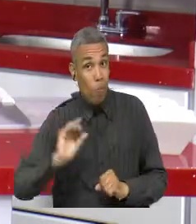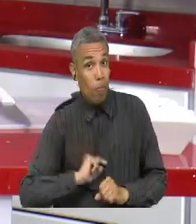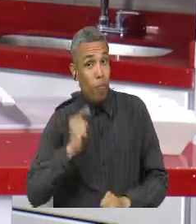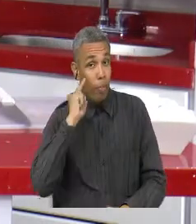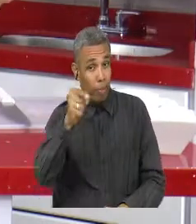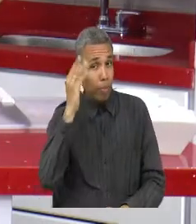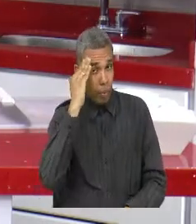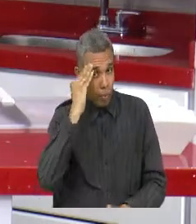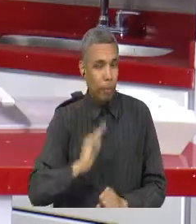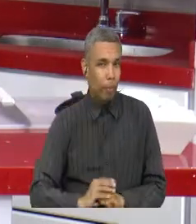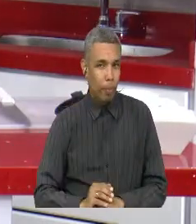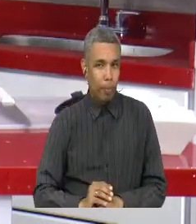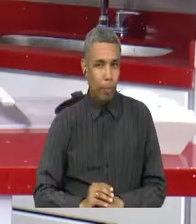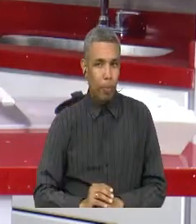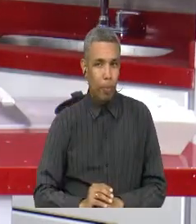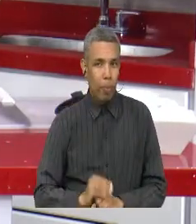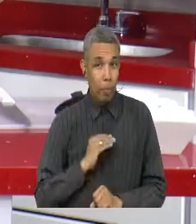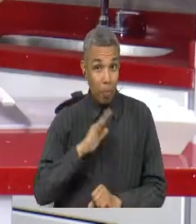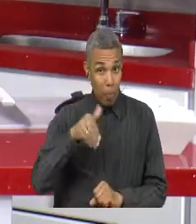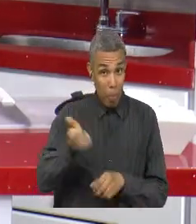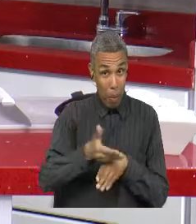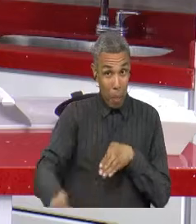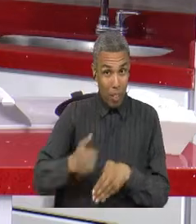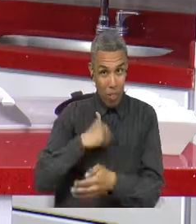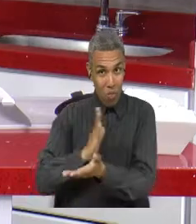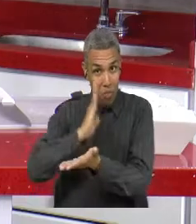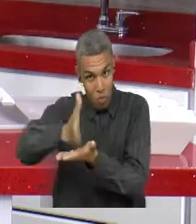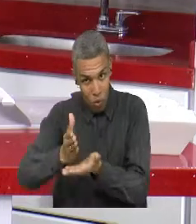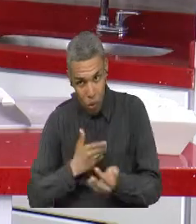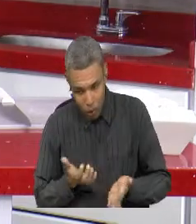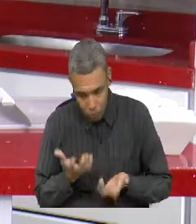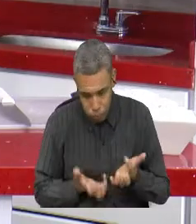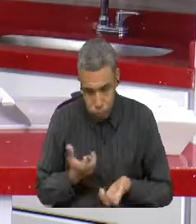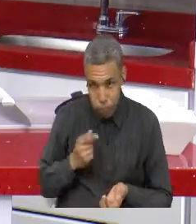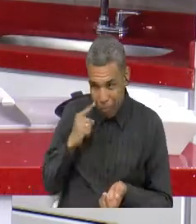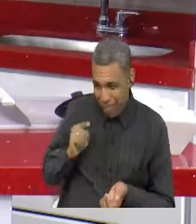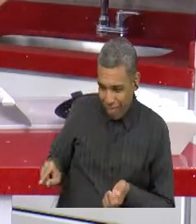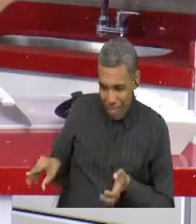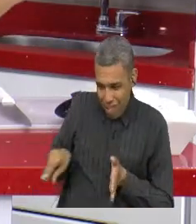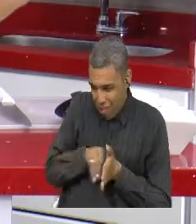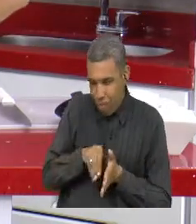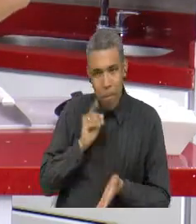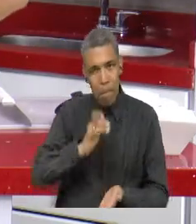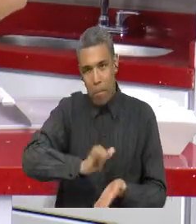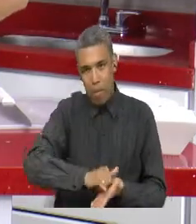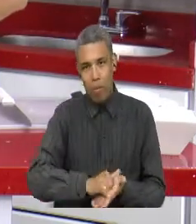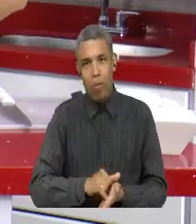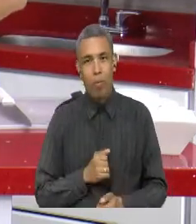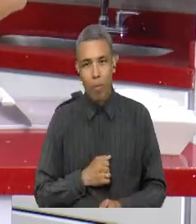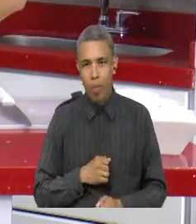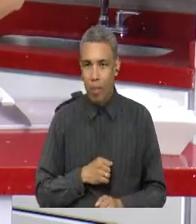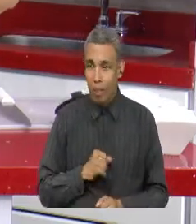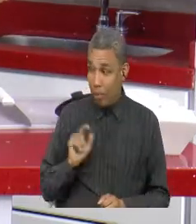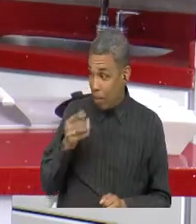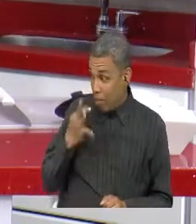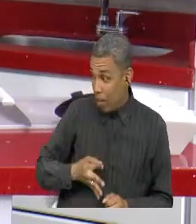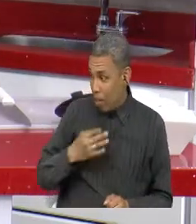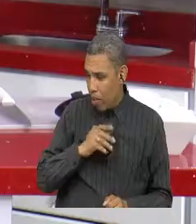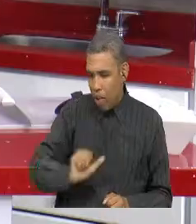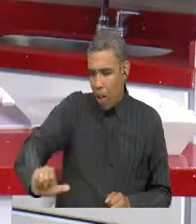núcleo de primera plana, ¿no, Sergio? Sí, claro. Las mujeres del hogar son muy importantes. Yo, gracias a Dios, he sido